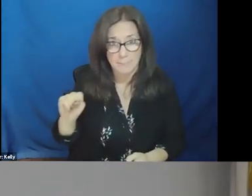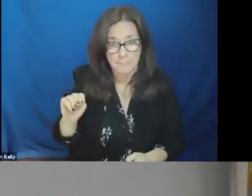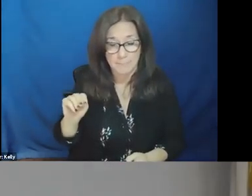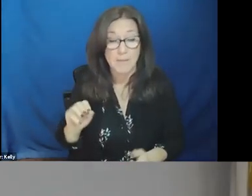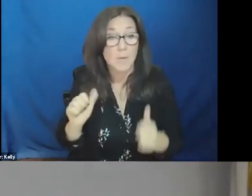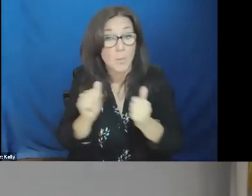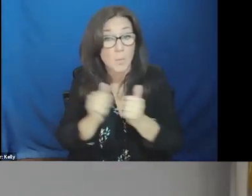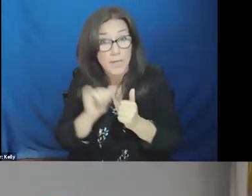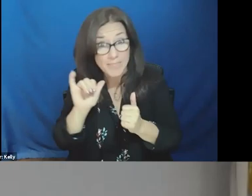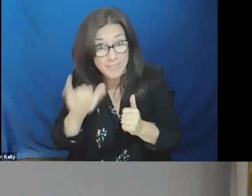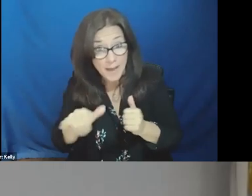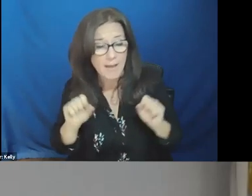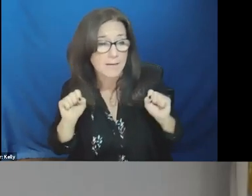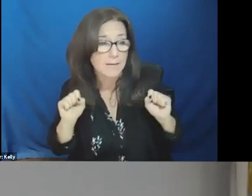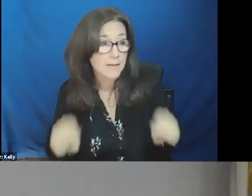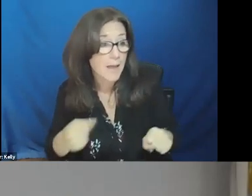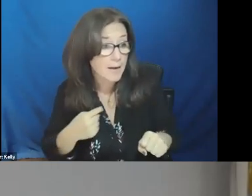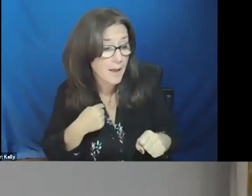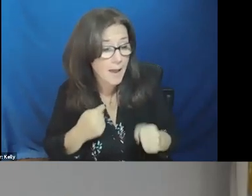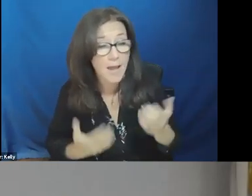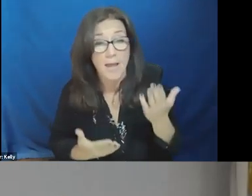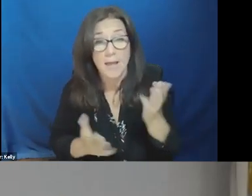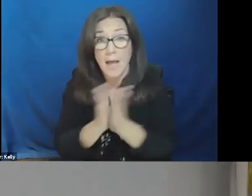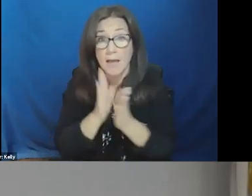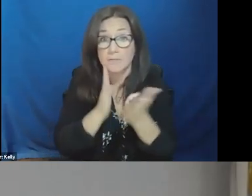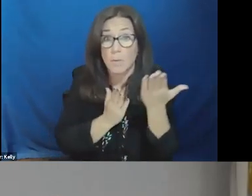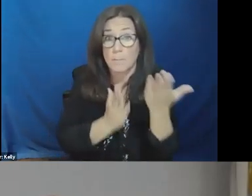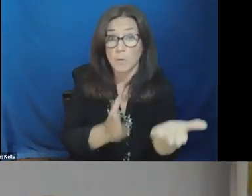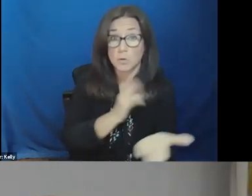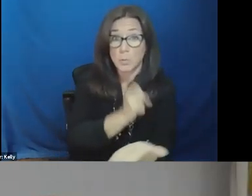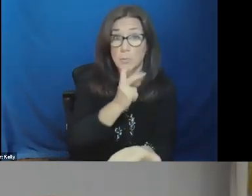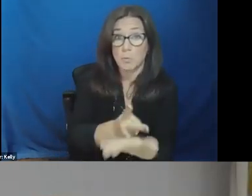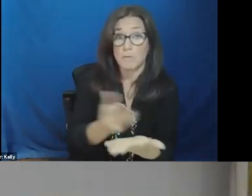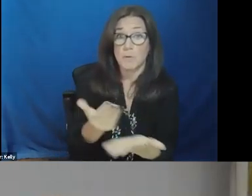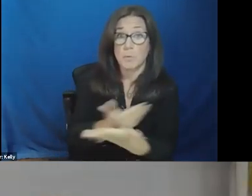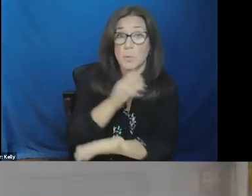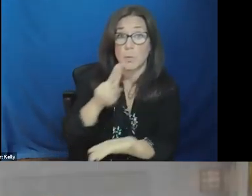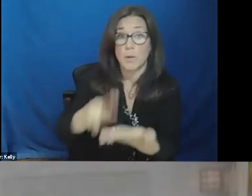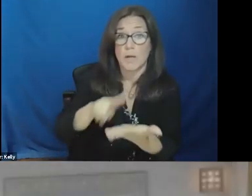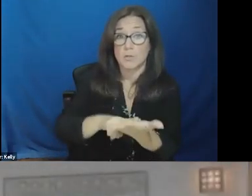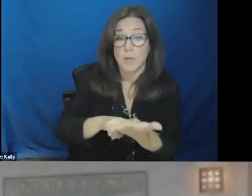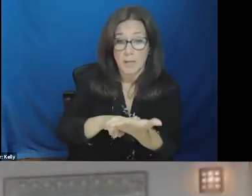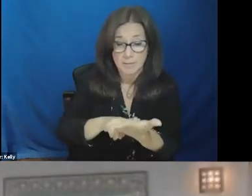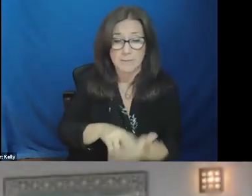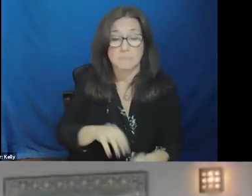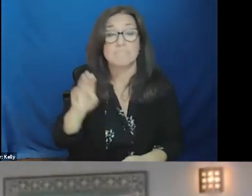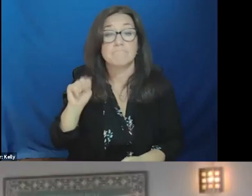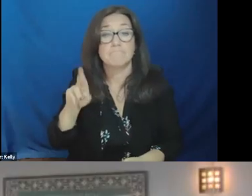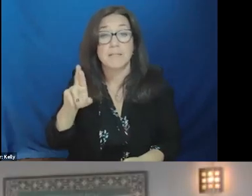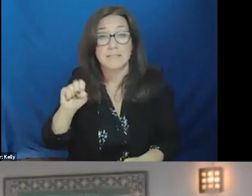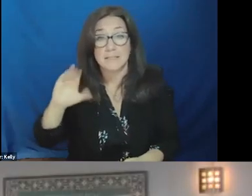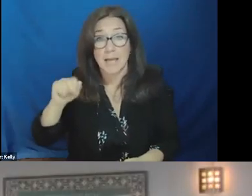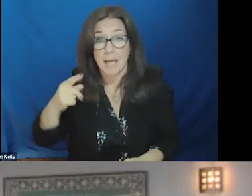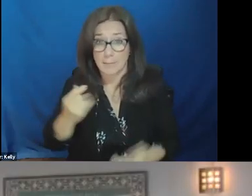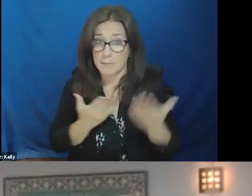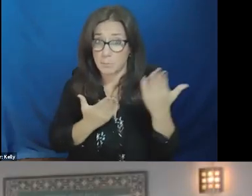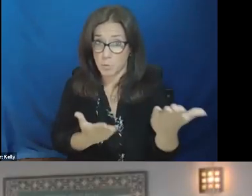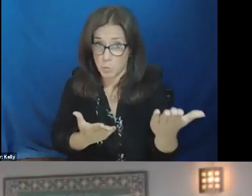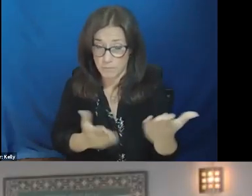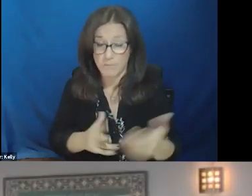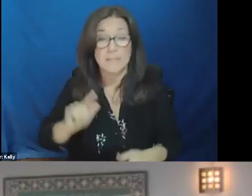y por eso yo le agradezco y estoy en apoyo de este artículo de este